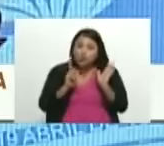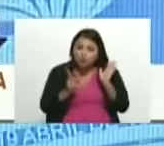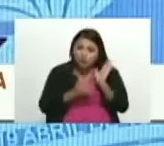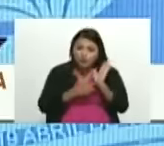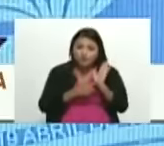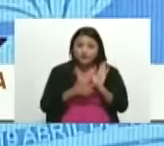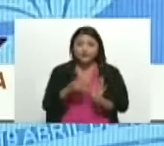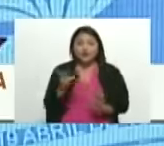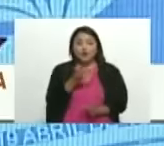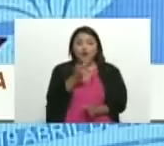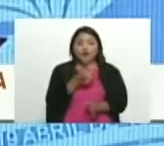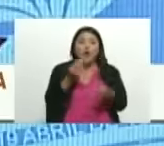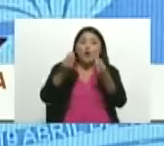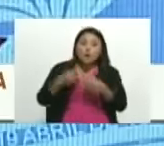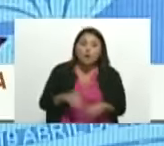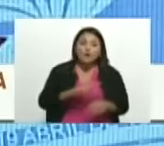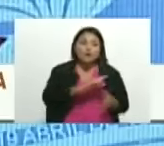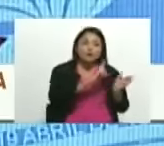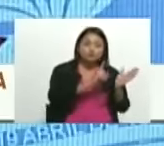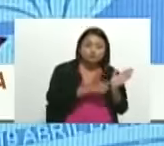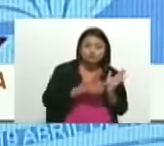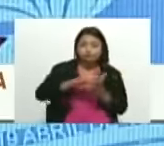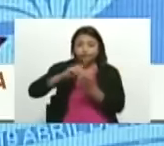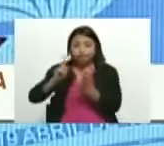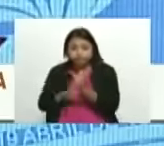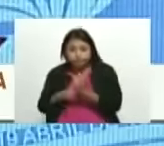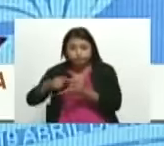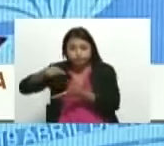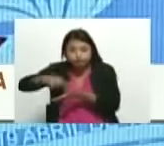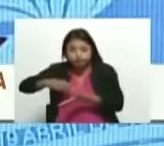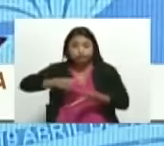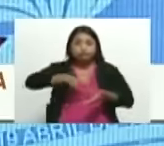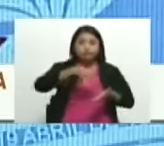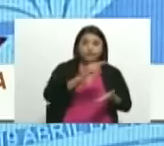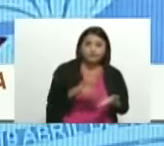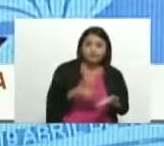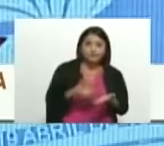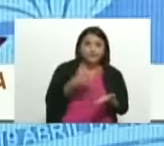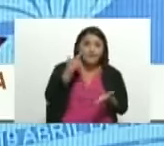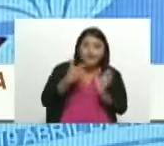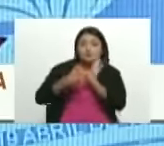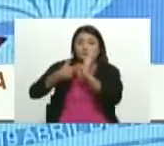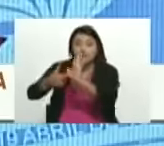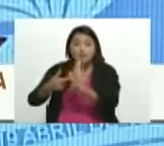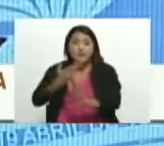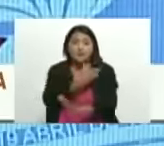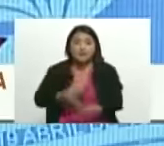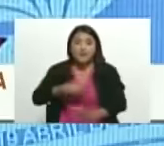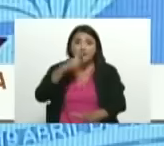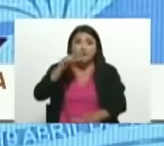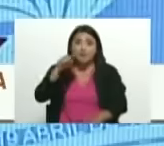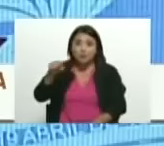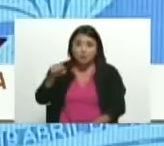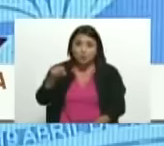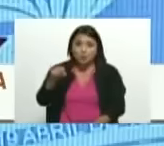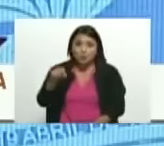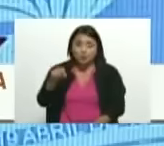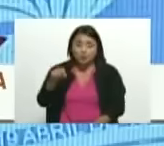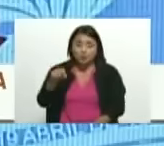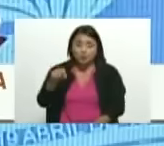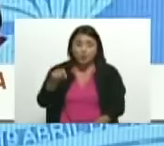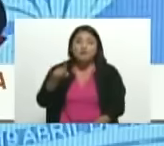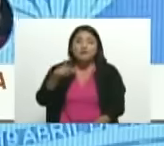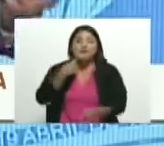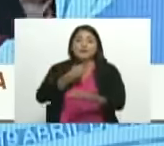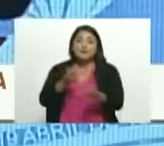en los dos acuerdos que se firmaron. De hecho, cuando le presentamos los acuerdos al presidente de la República, Nicolás Maduro Moros, él